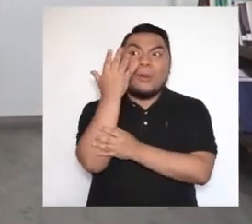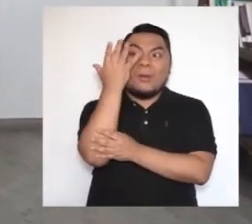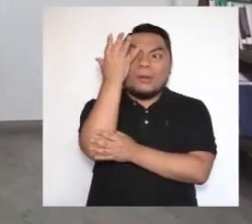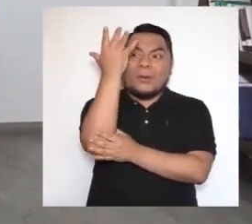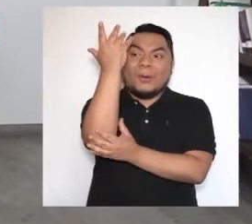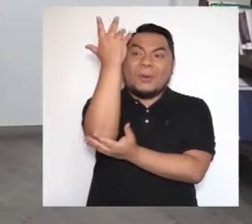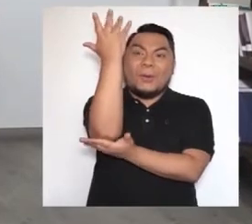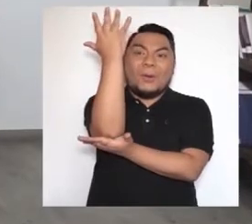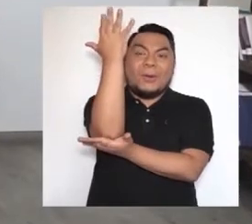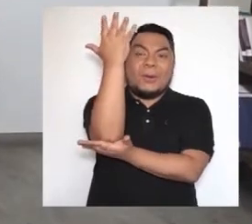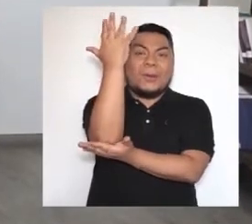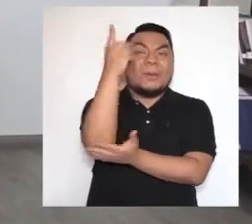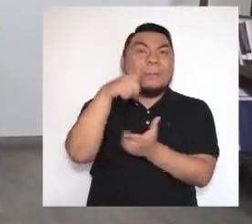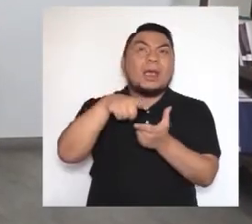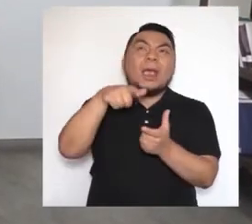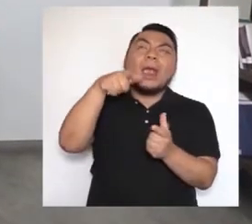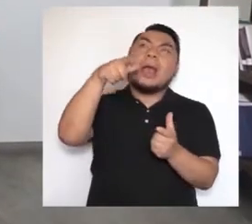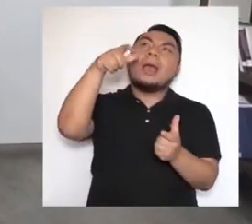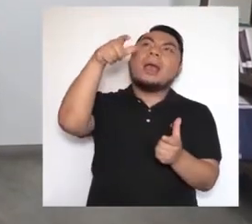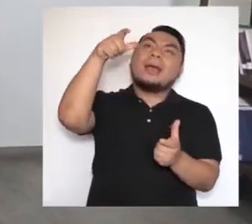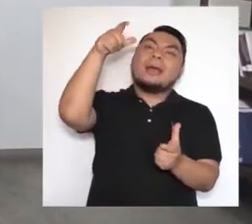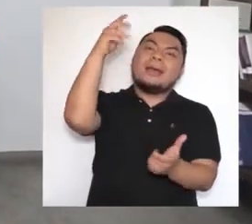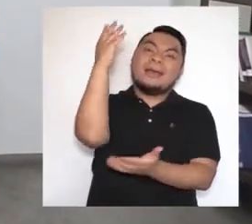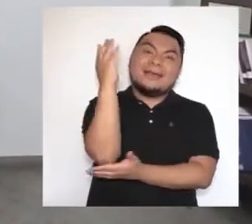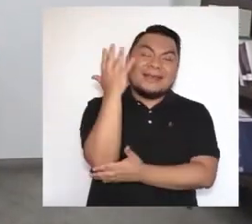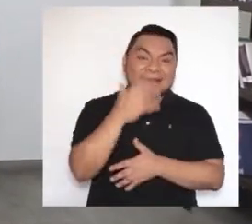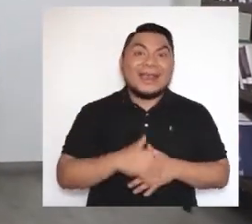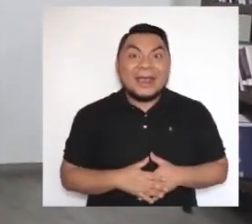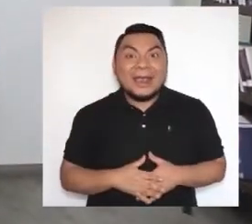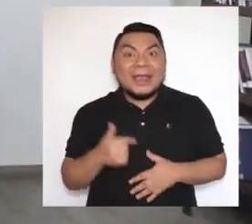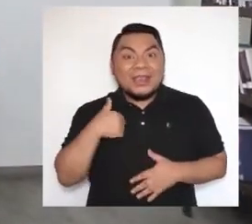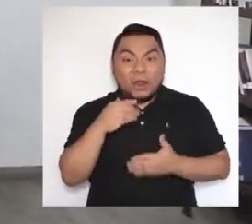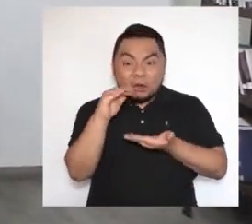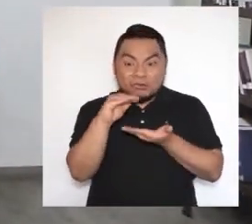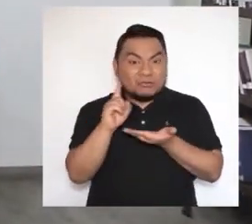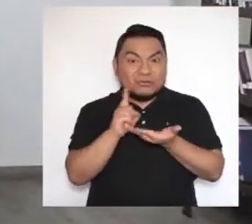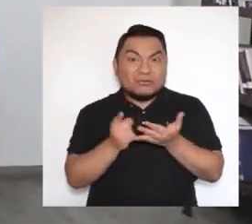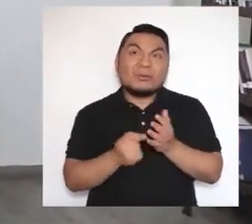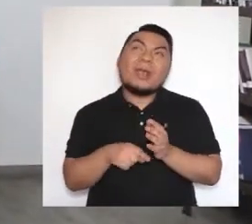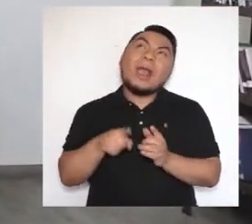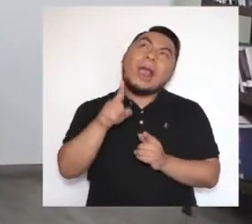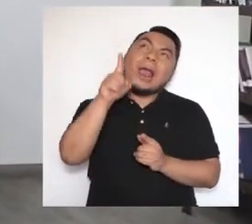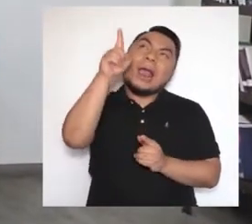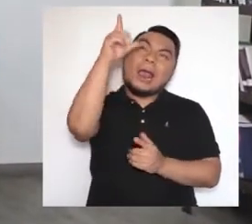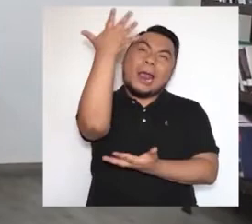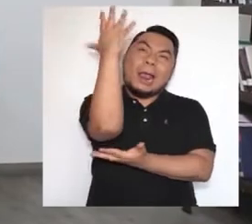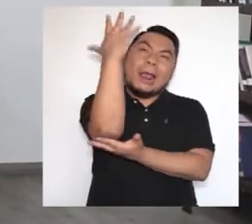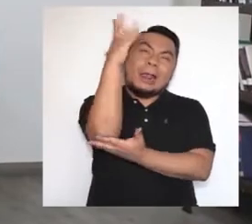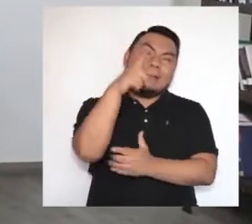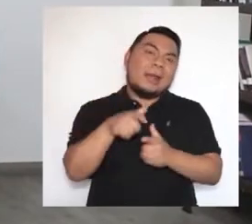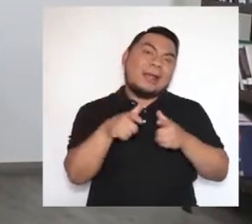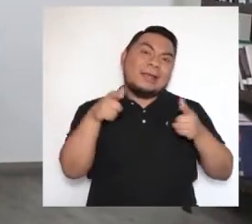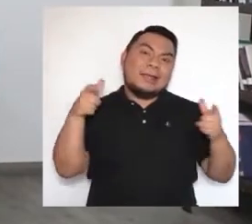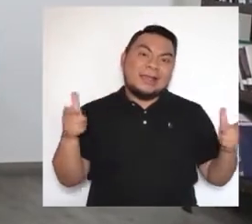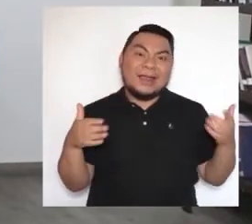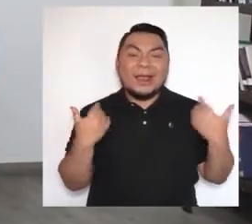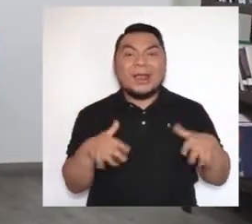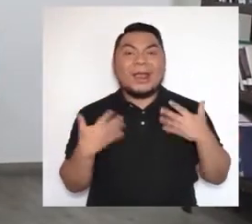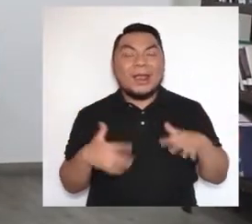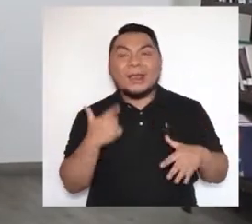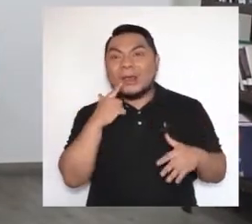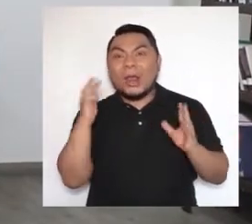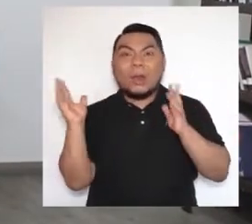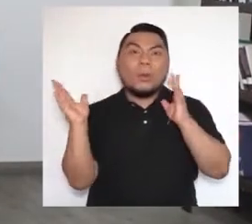planta! ¡Oh! ¡A crecer, planta! ¡Hey! ¡Ya no soy una plantita cualquiera! ¡Soy un árbol enorme!